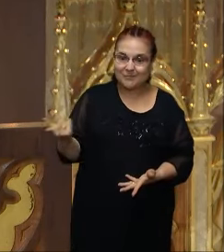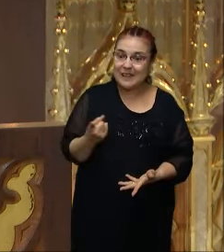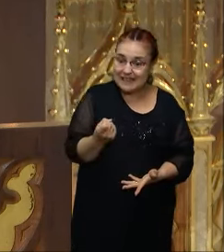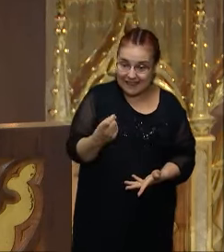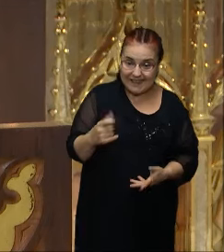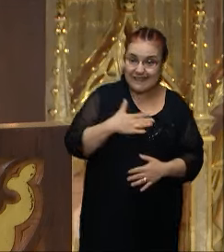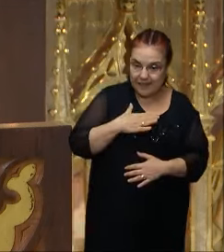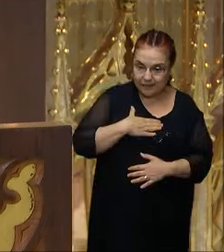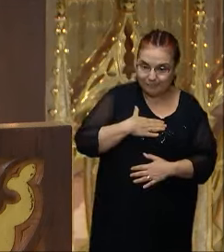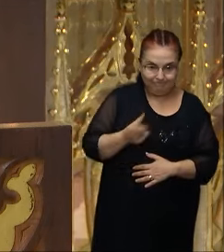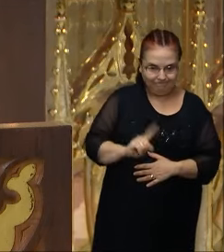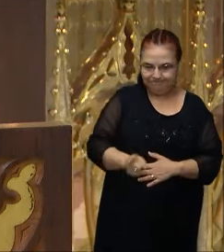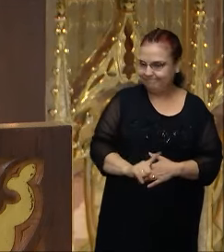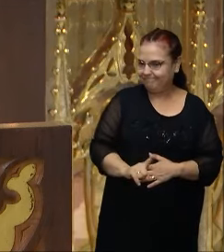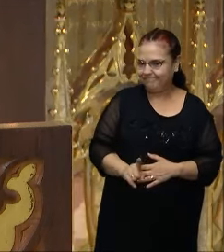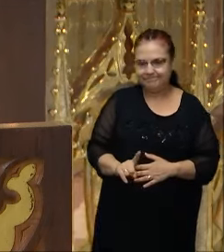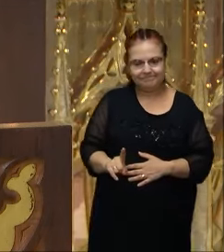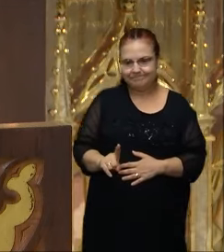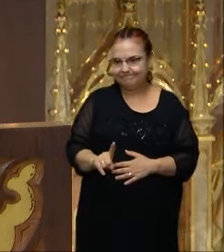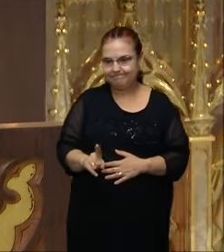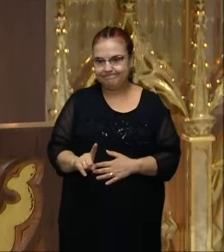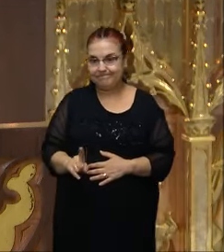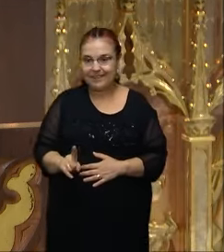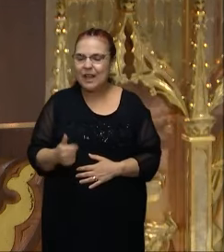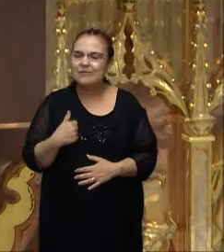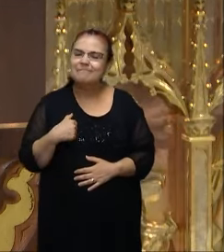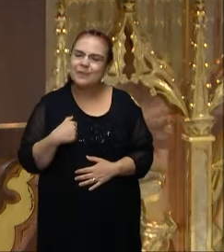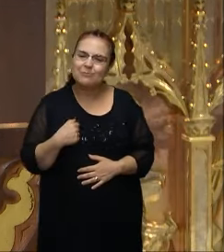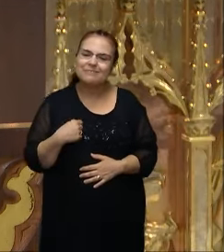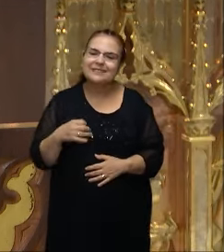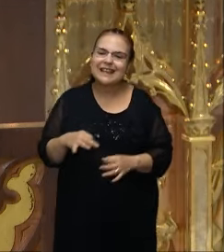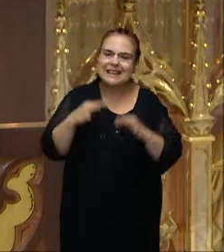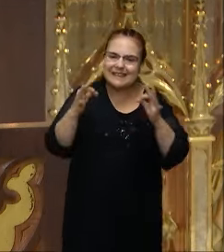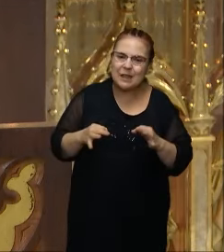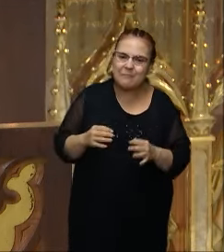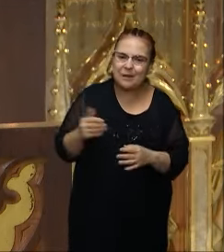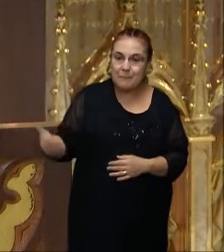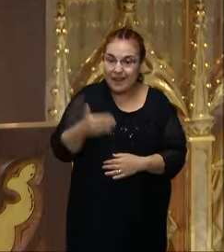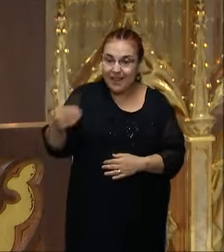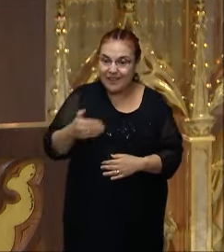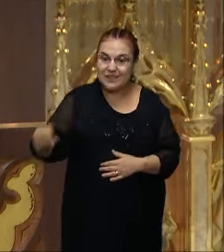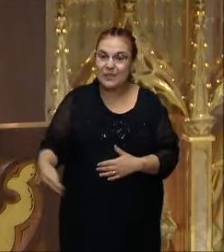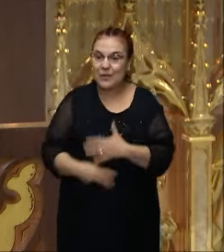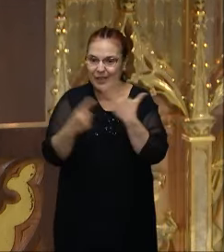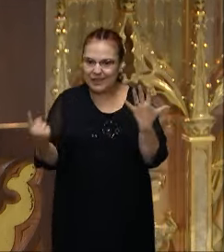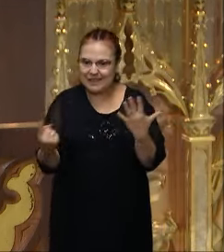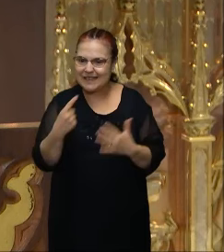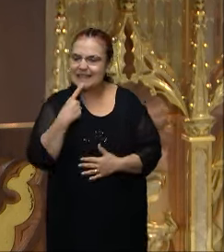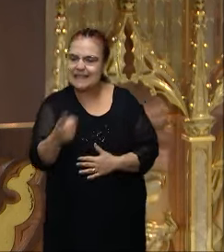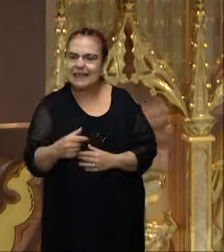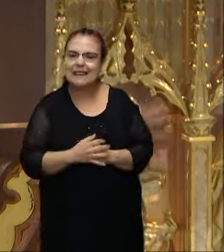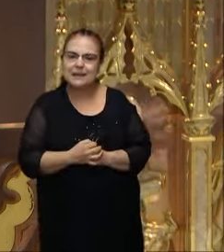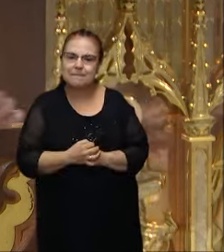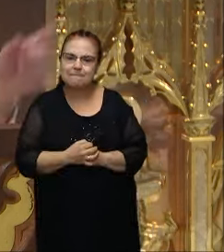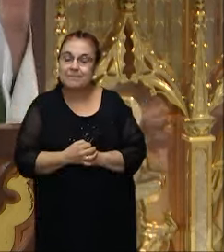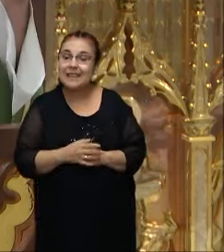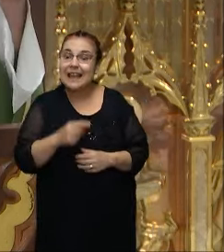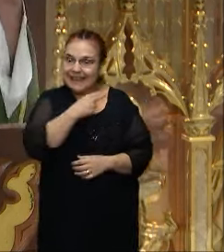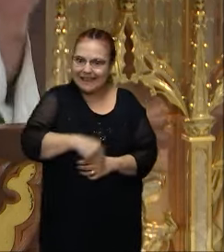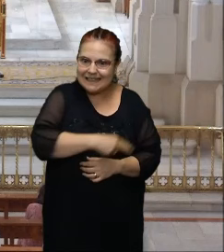ti. No. Decía siempre Benedicto XVI, los cristianos tenemos que aprender a decir